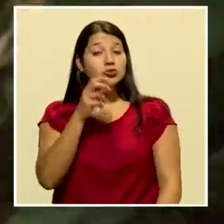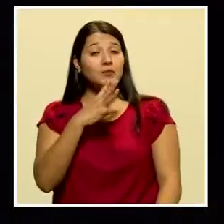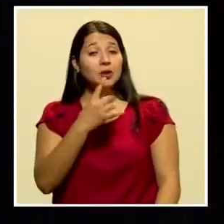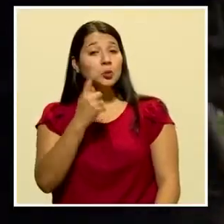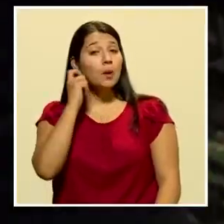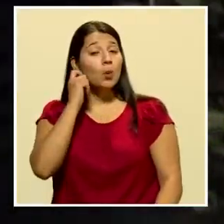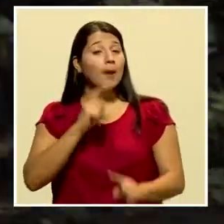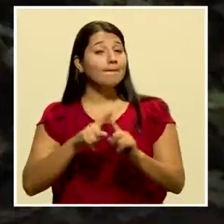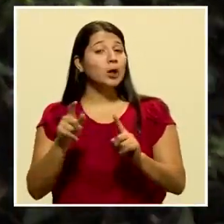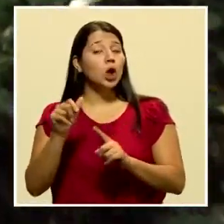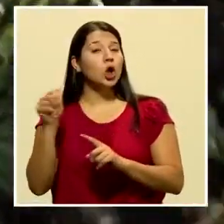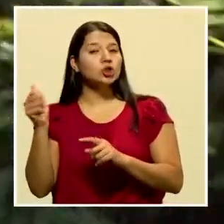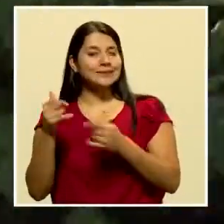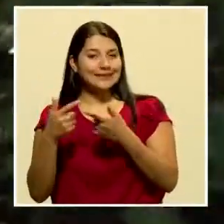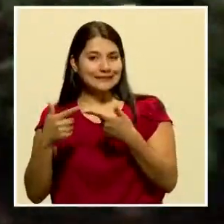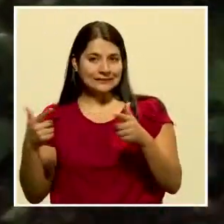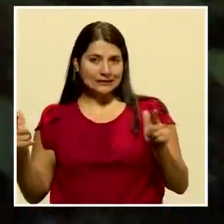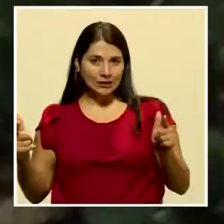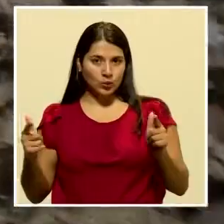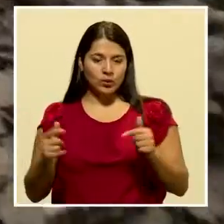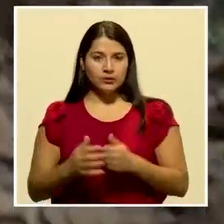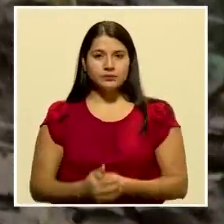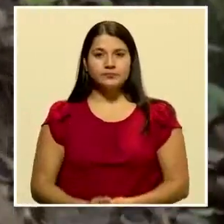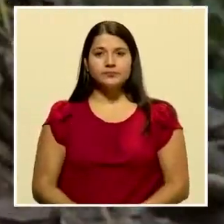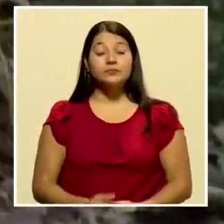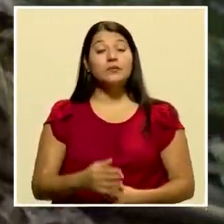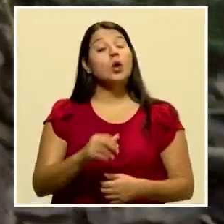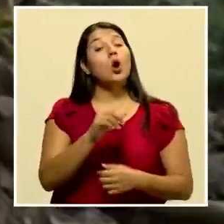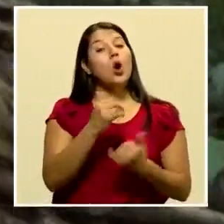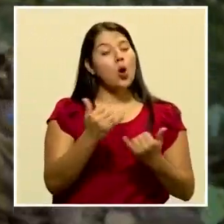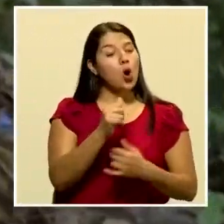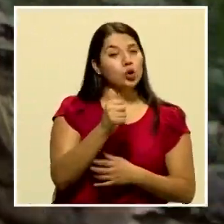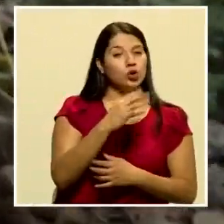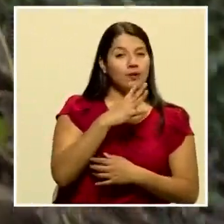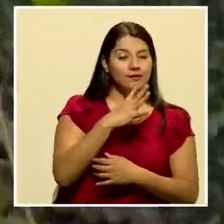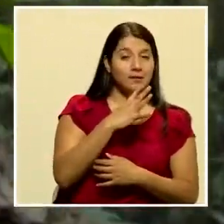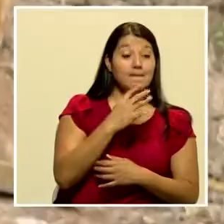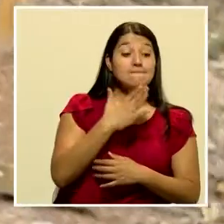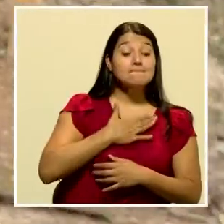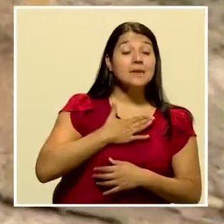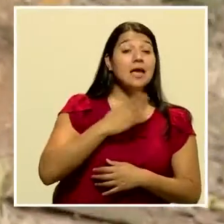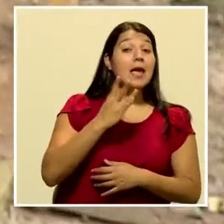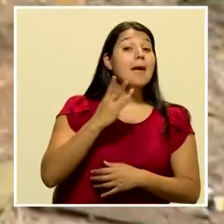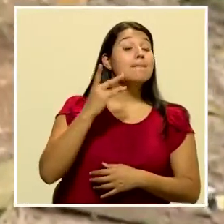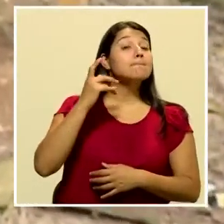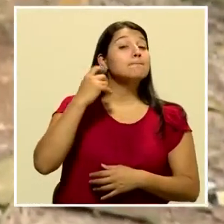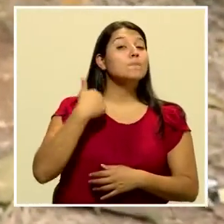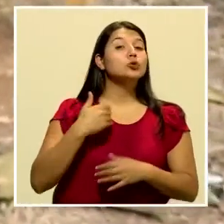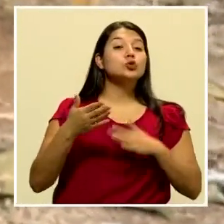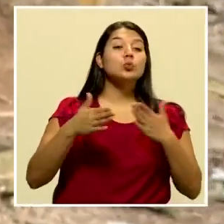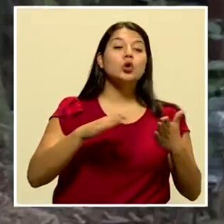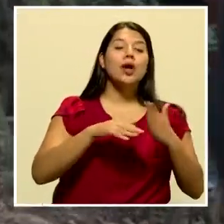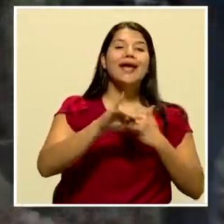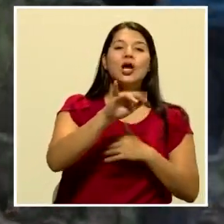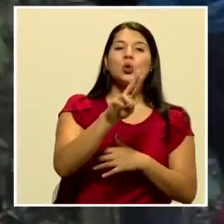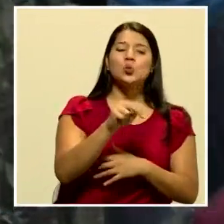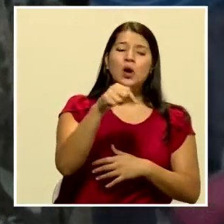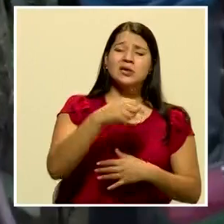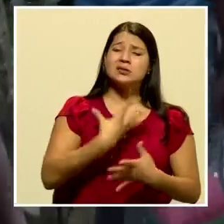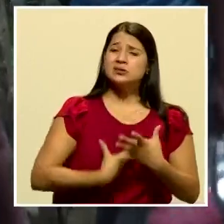ahora hay guerra. Y mi marido murió en mes de junio. Porque hay mucho sufrimiento.